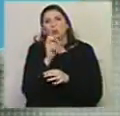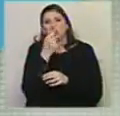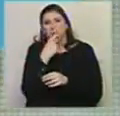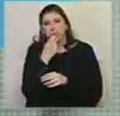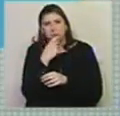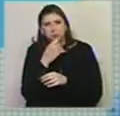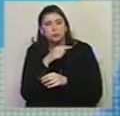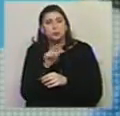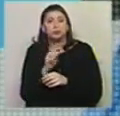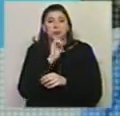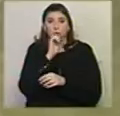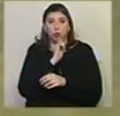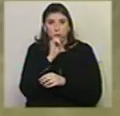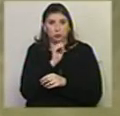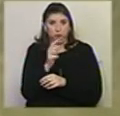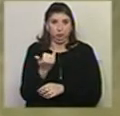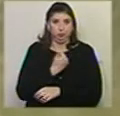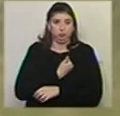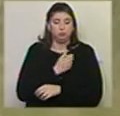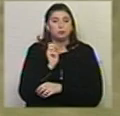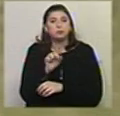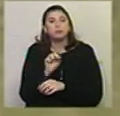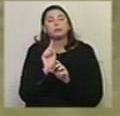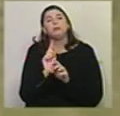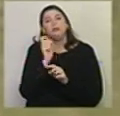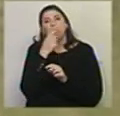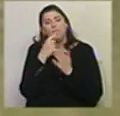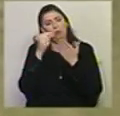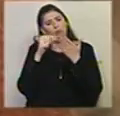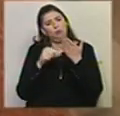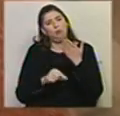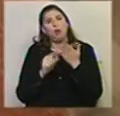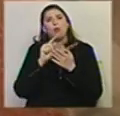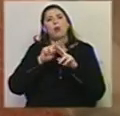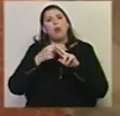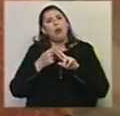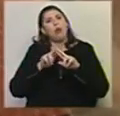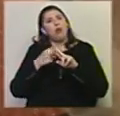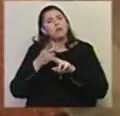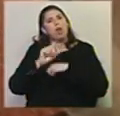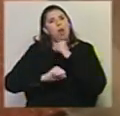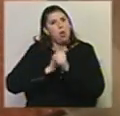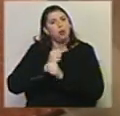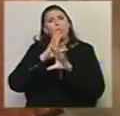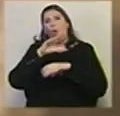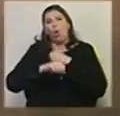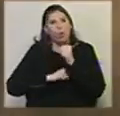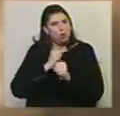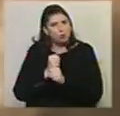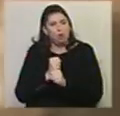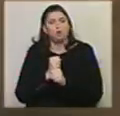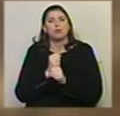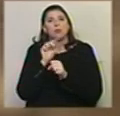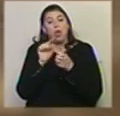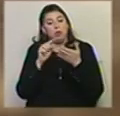según informe del propio fondo. El formulario terapéutico se revisa anualmente y se van incorporando aquellos medicamentos que tengan evidencia, que no